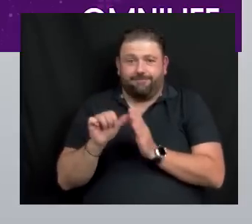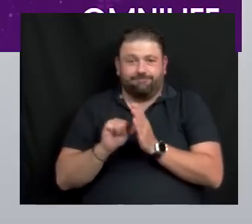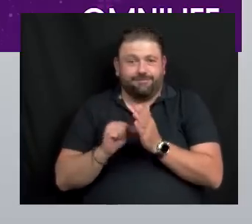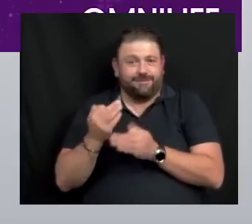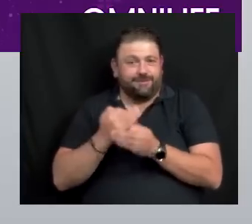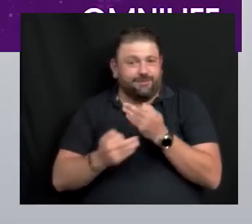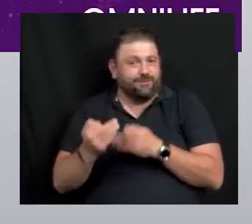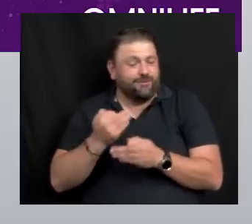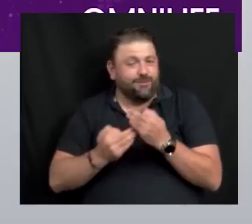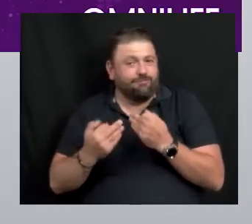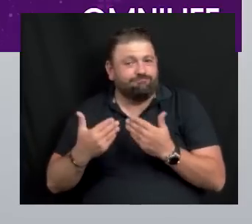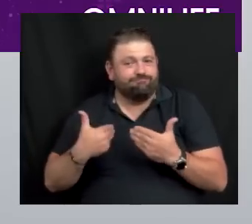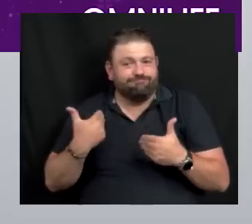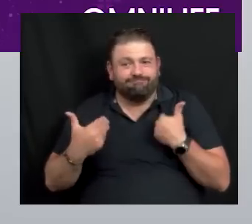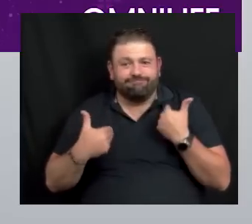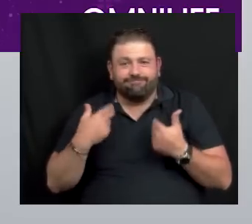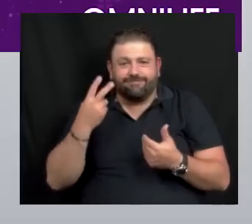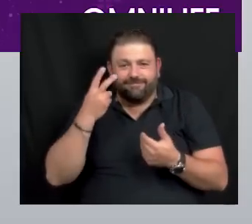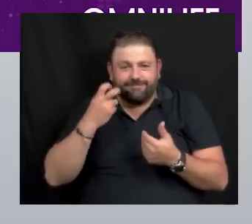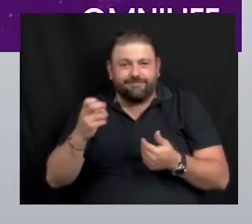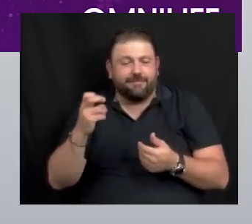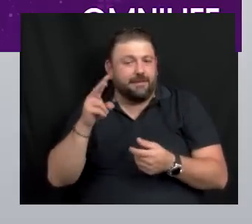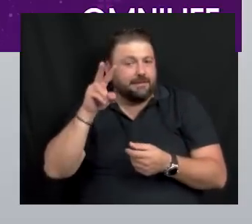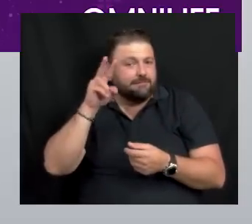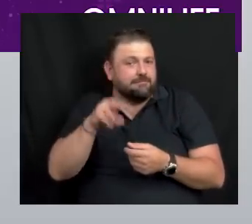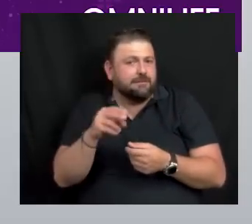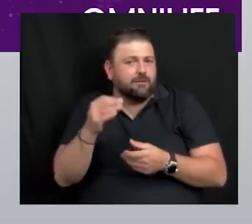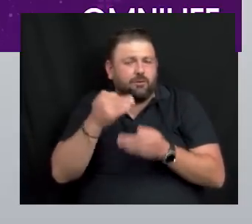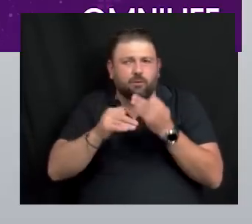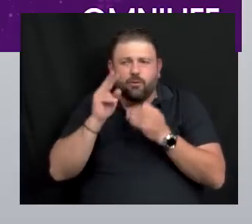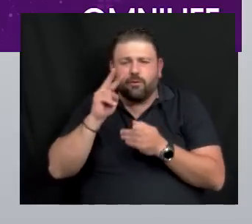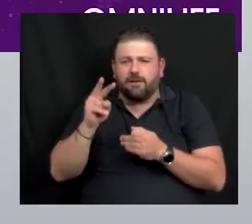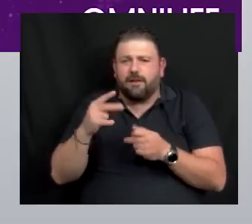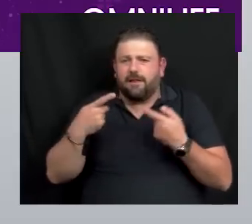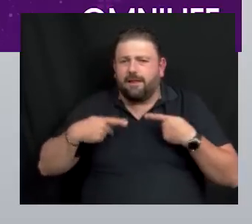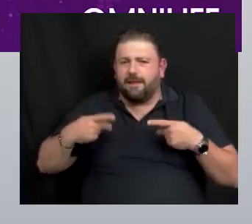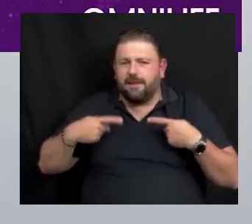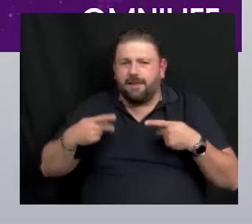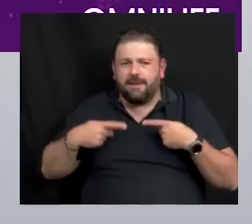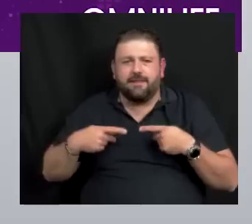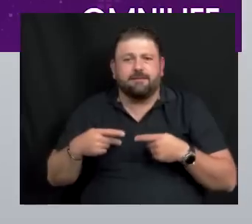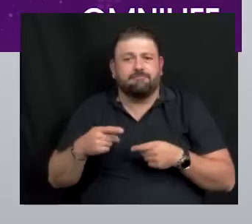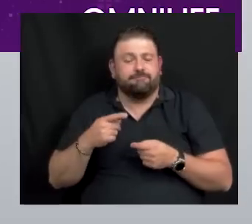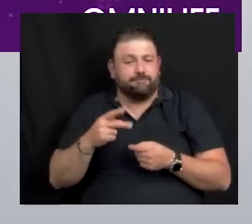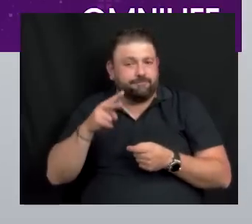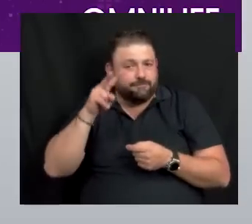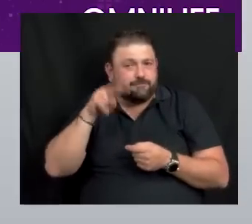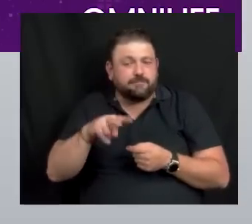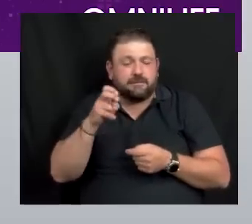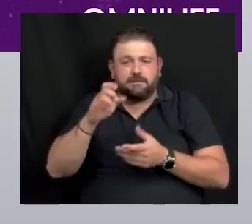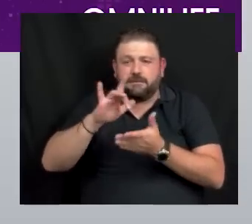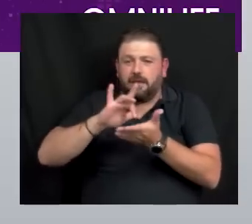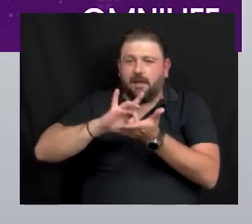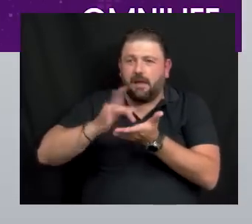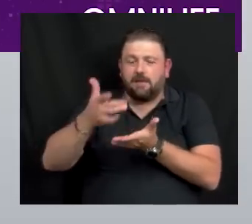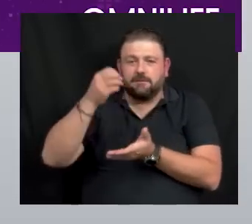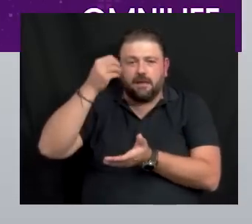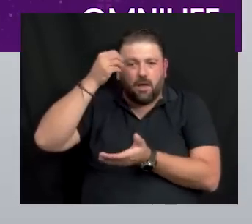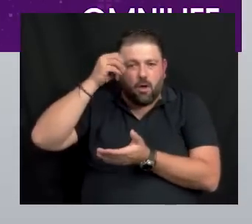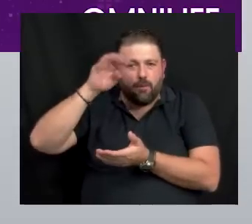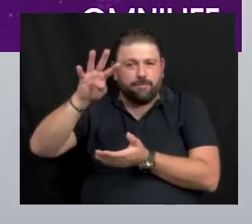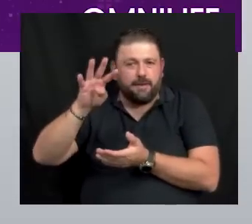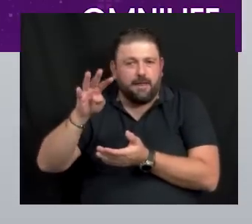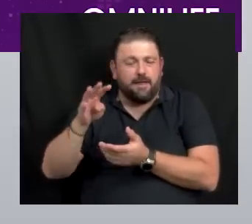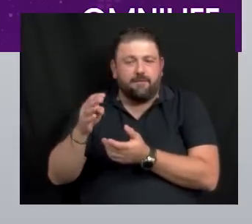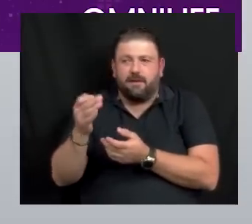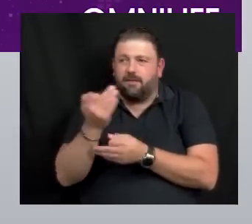que estímulos y cosas motivacionales, tienen que ver con la capacidad que nos da la empresa de poder saber que